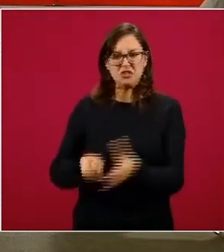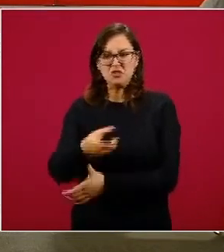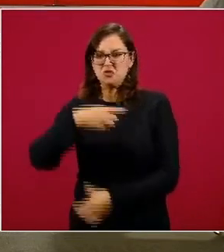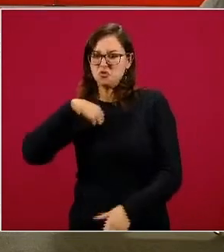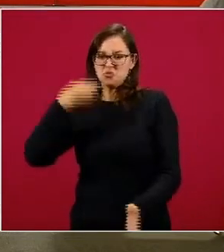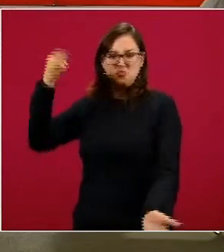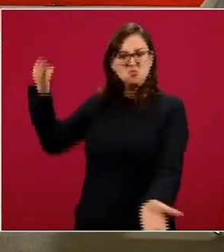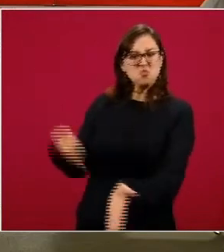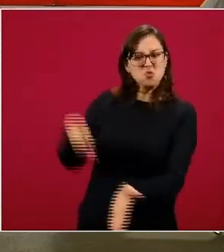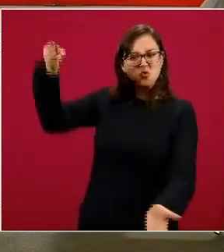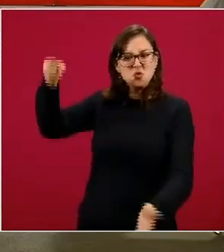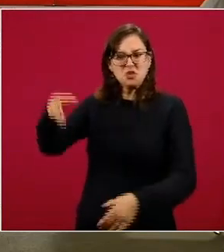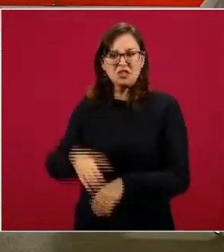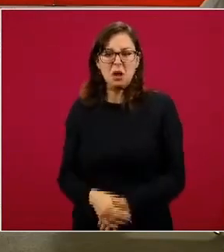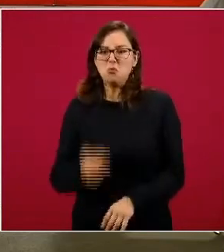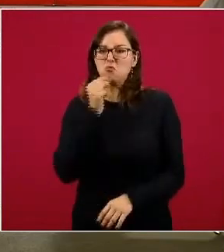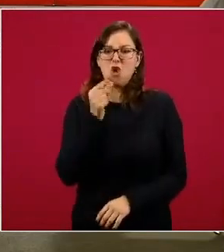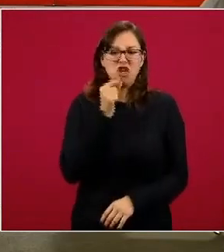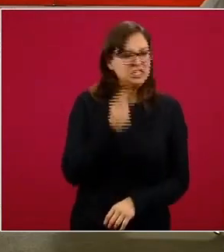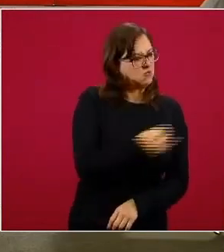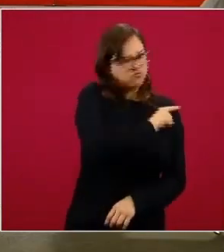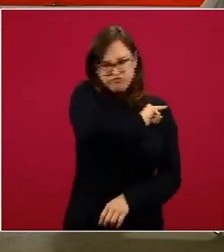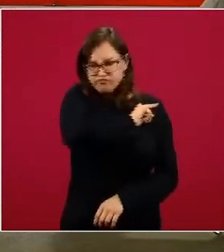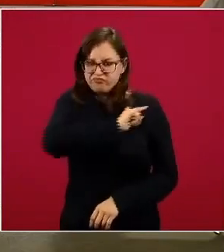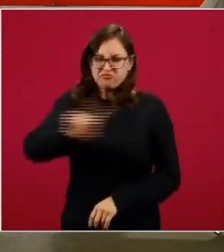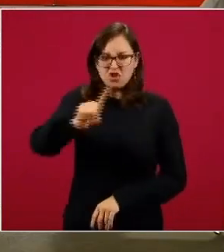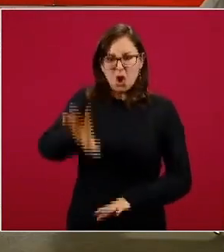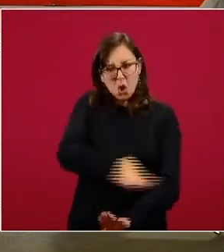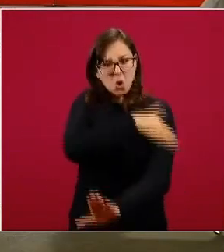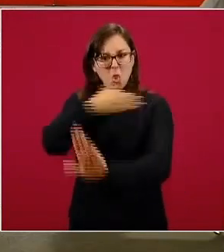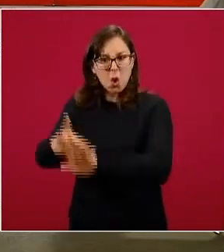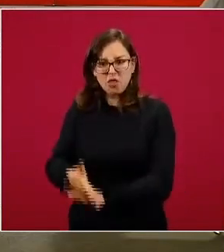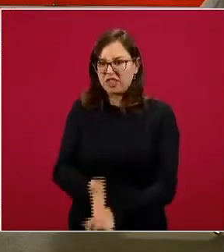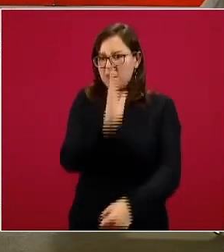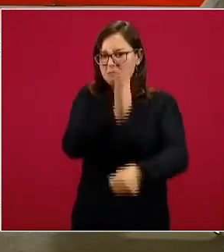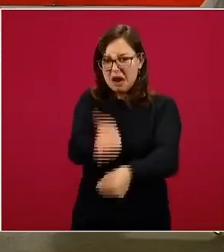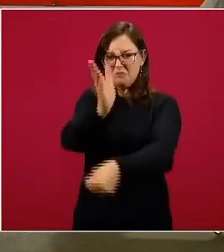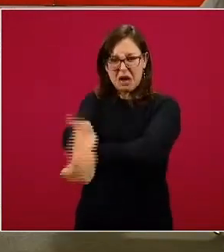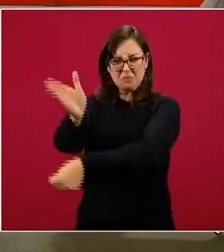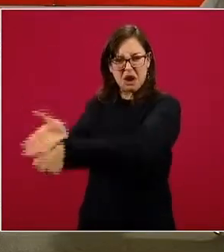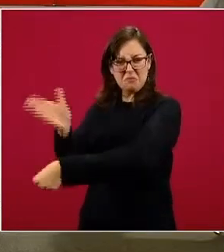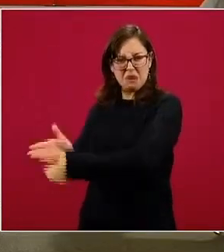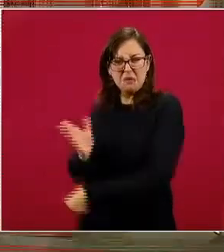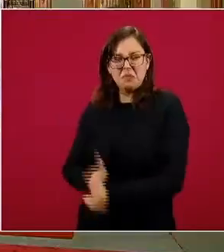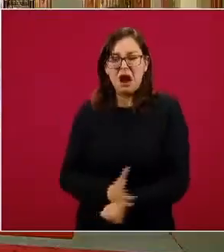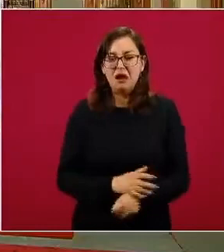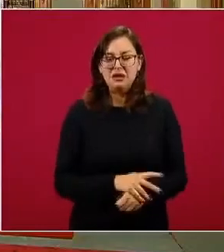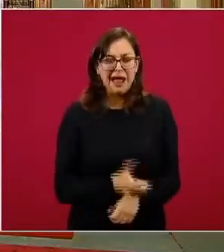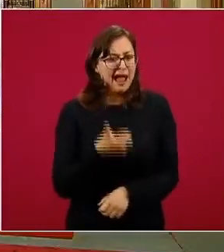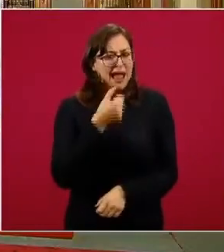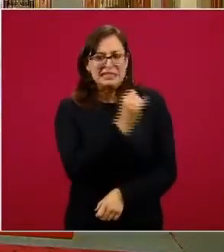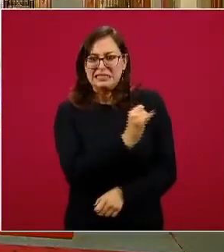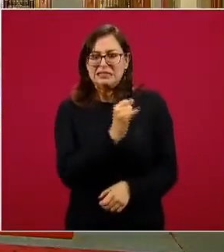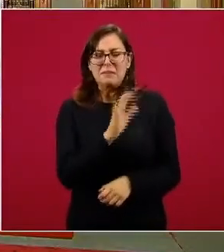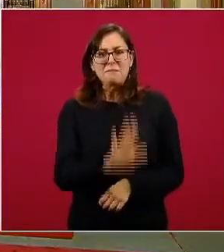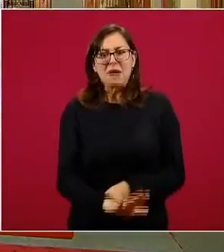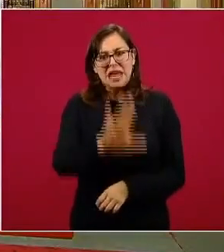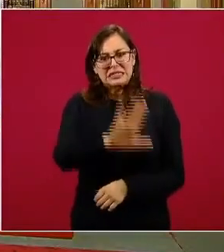alta, a ver quién saca a la policía municipal o estatal para sancionar a las ciudadanas y ciudadanos. Esto